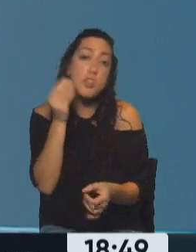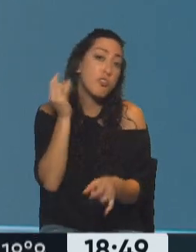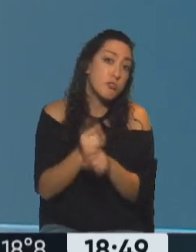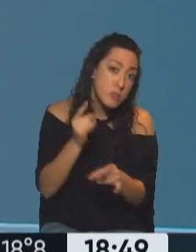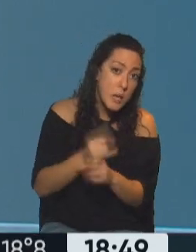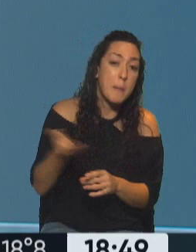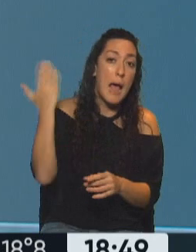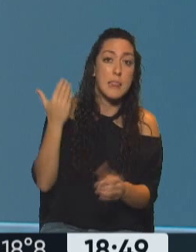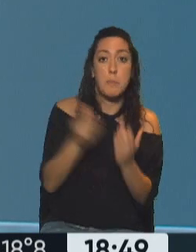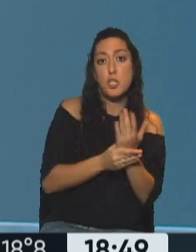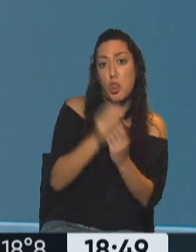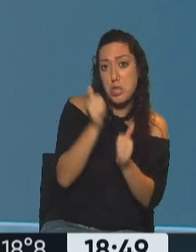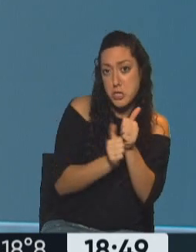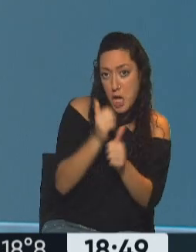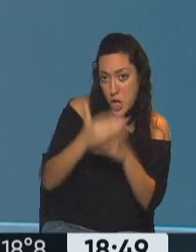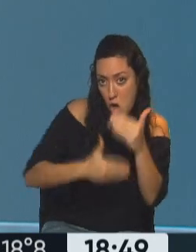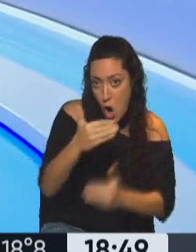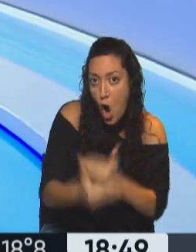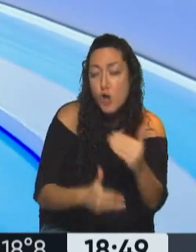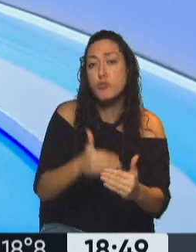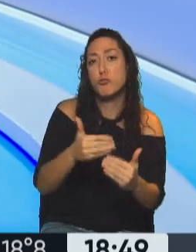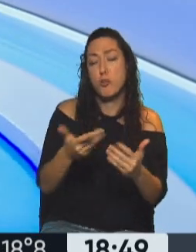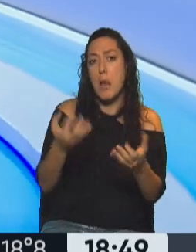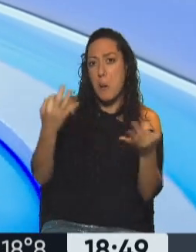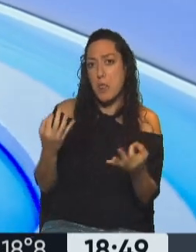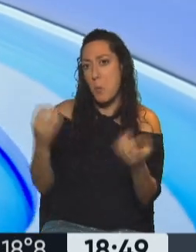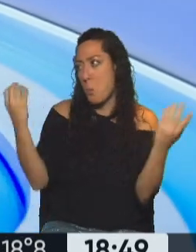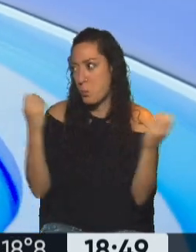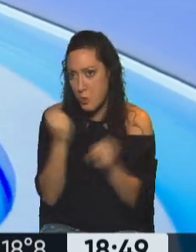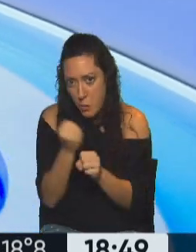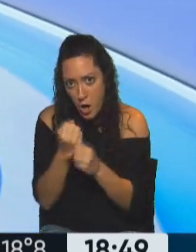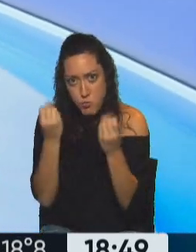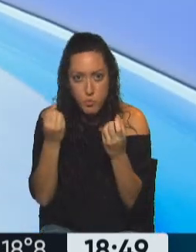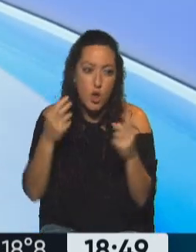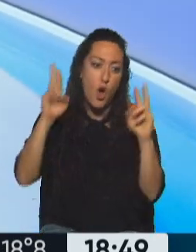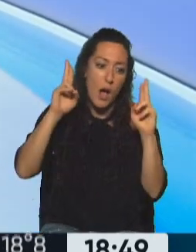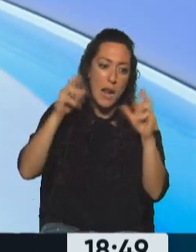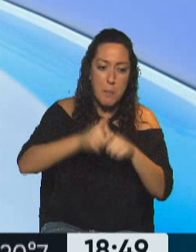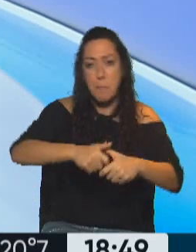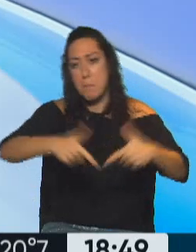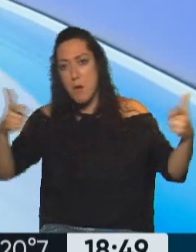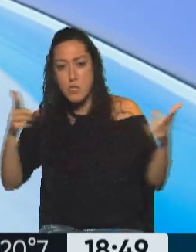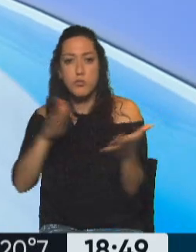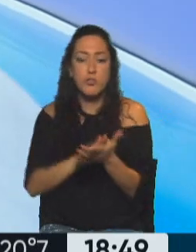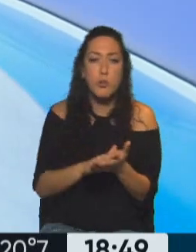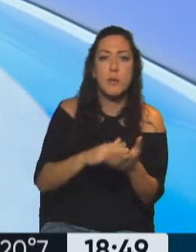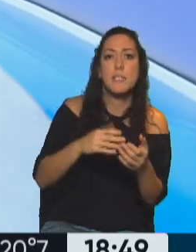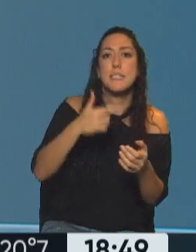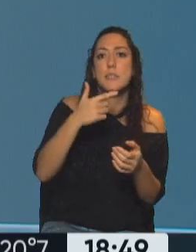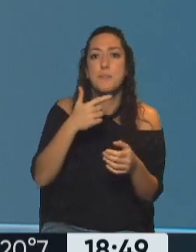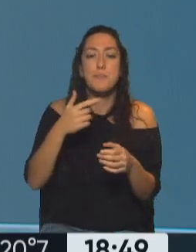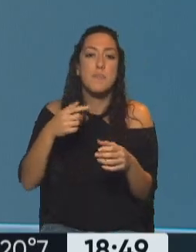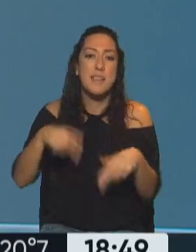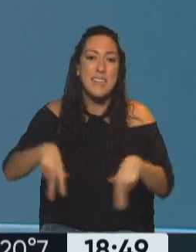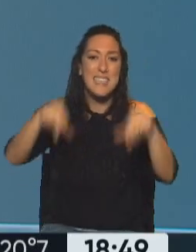ministro de desarrollo hizo un trabajo la verdad que destacable ojalá se hubiera hecho en mayor escala con esto de las en sachet adoras la posibilidad de que la leche